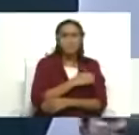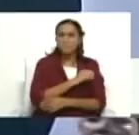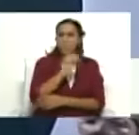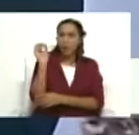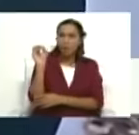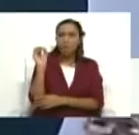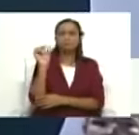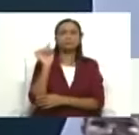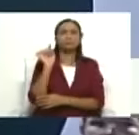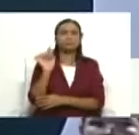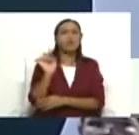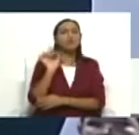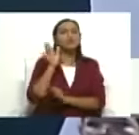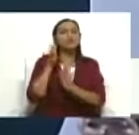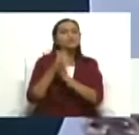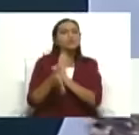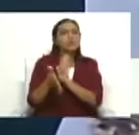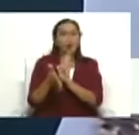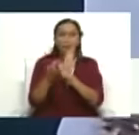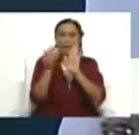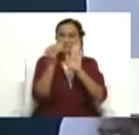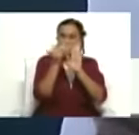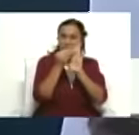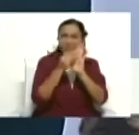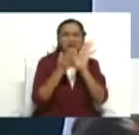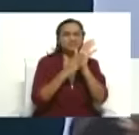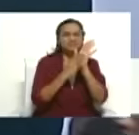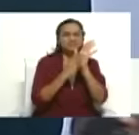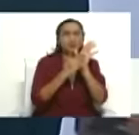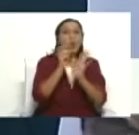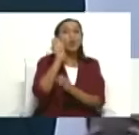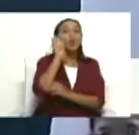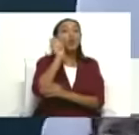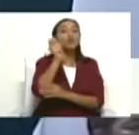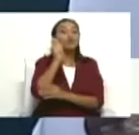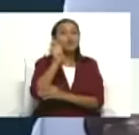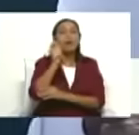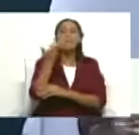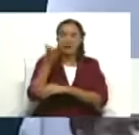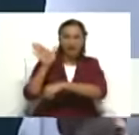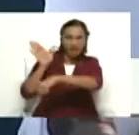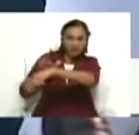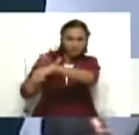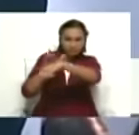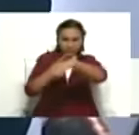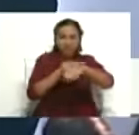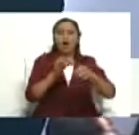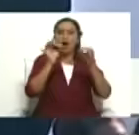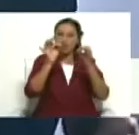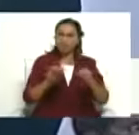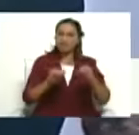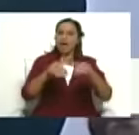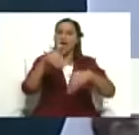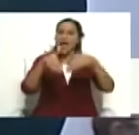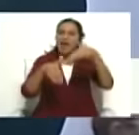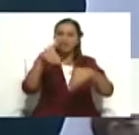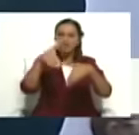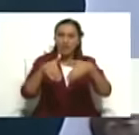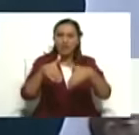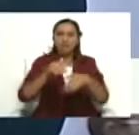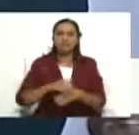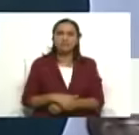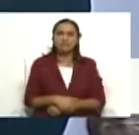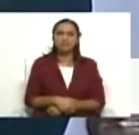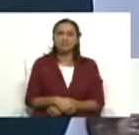los lapsos establecidos en esta Constitución para convocar elecciones